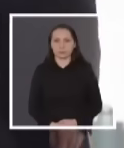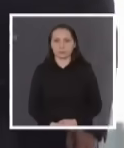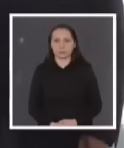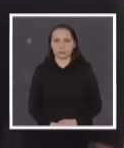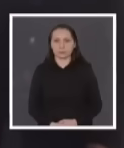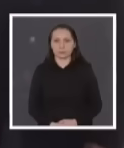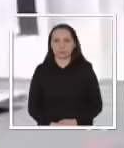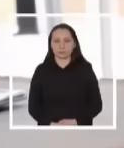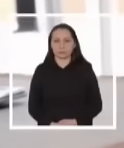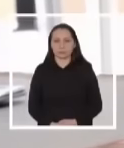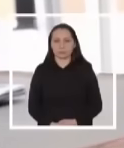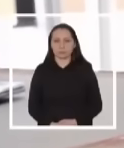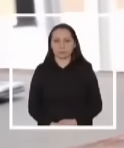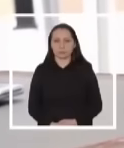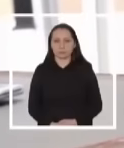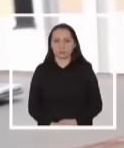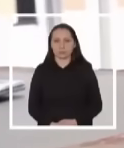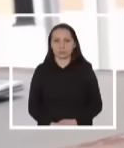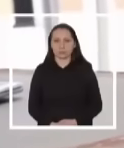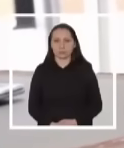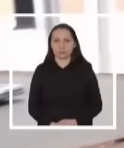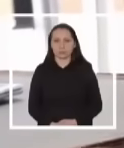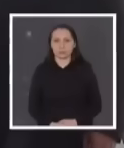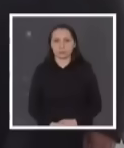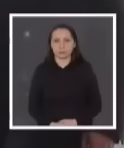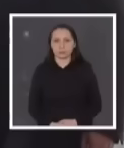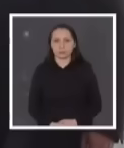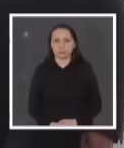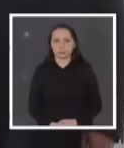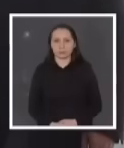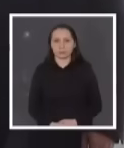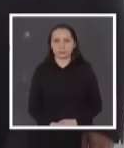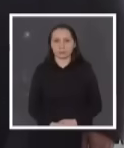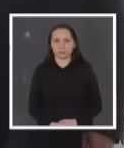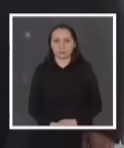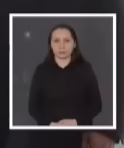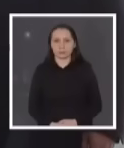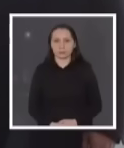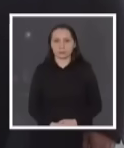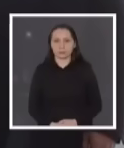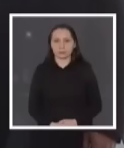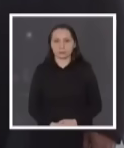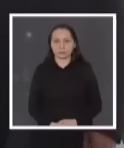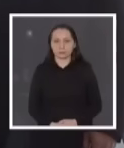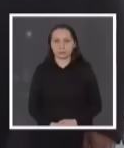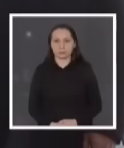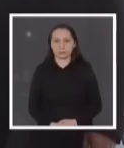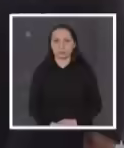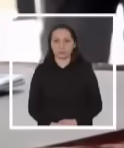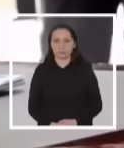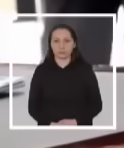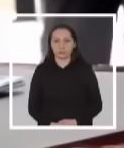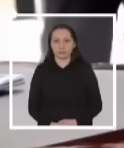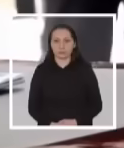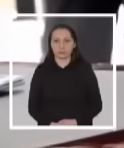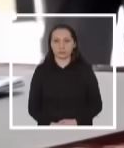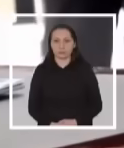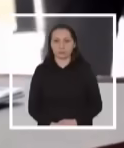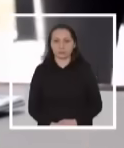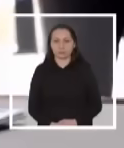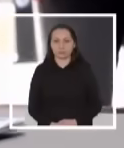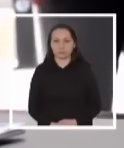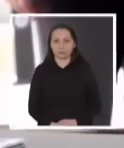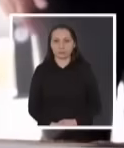acto, según se estipula en la resolución número 16 de la misma Contraloría, publicada el 17 de diciembre del año 2020. Allí se estipula que deberán